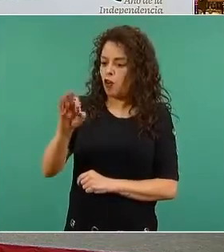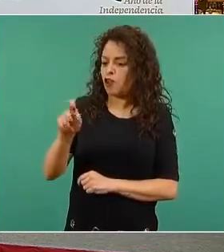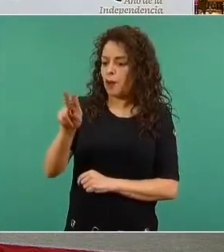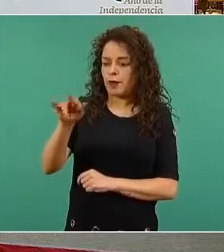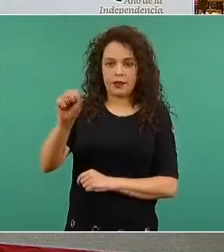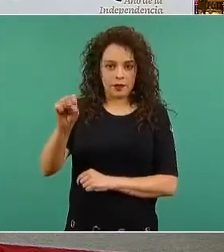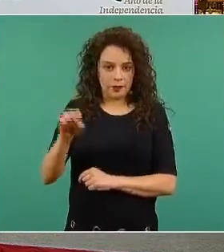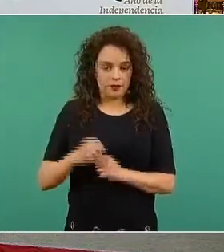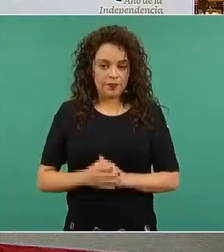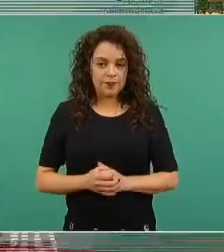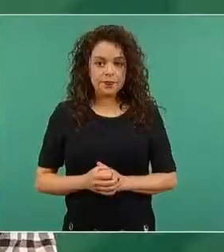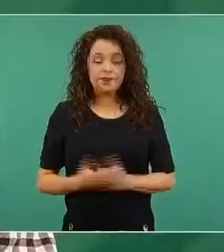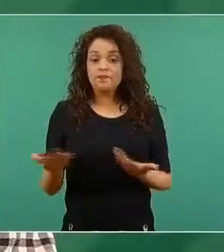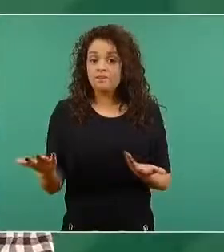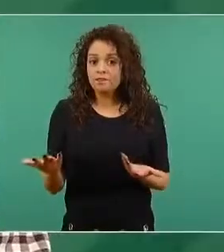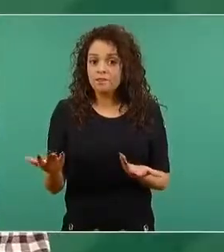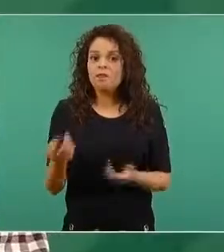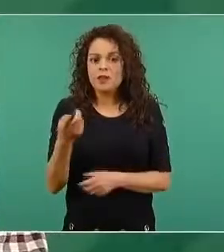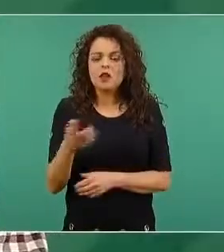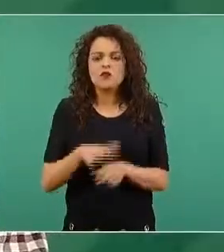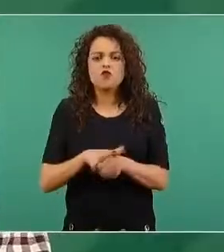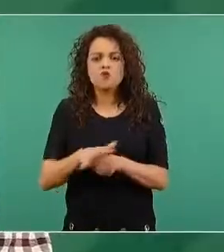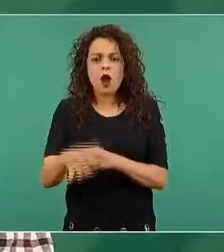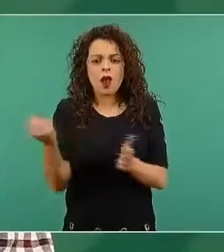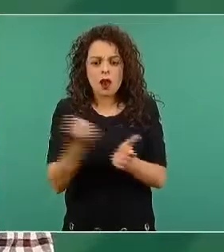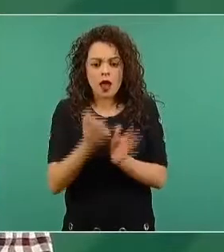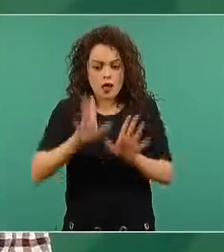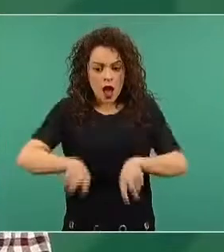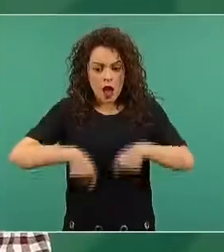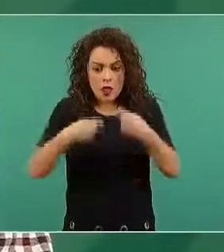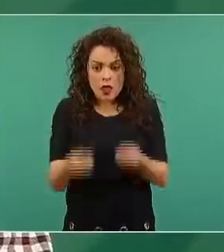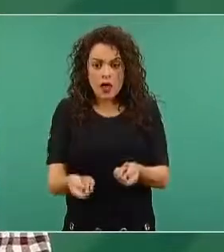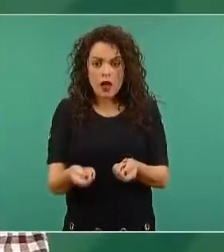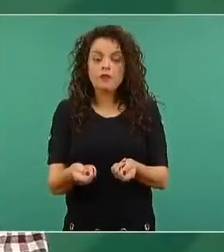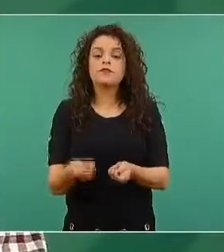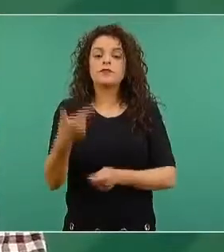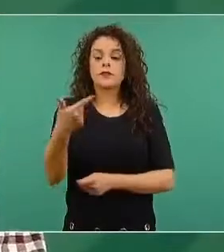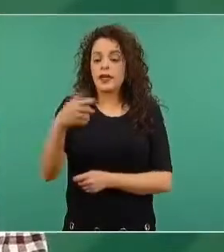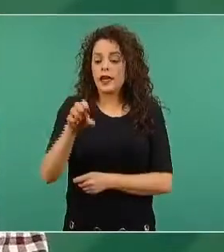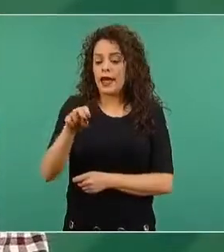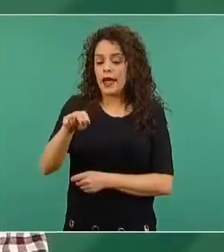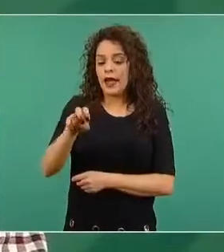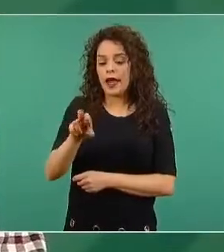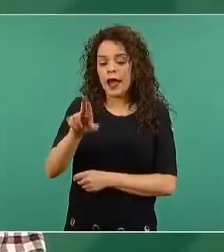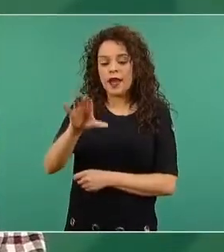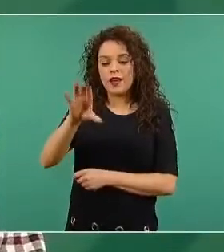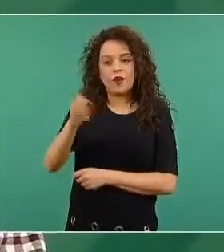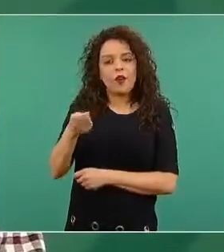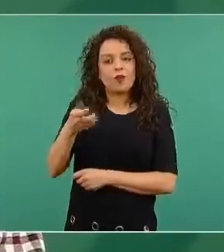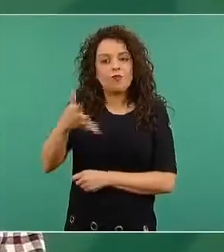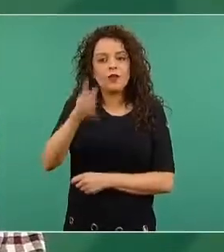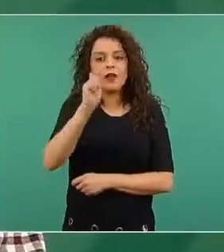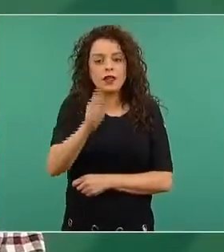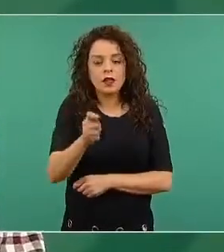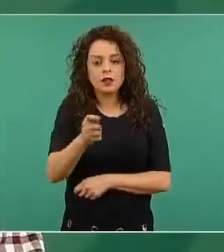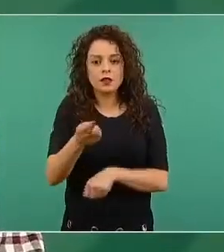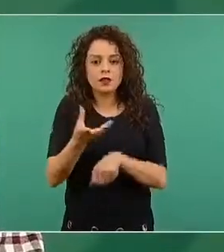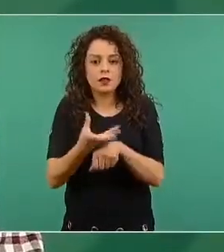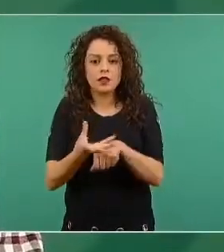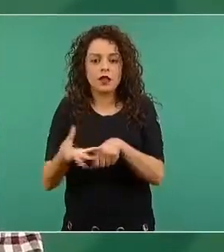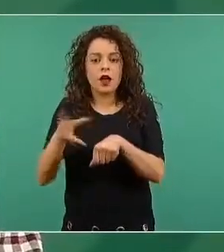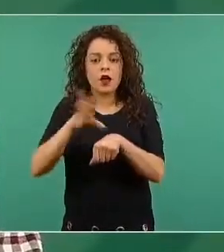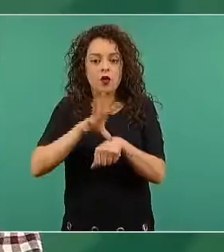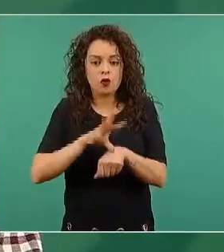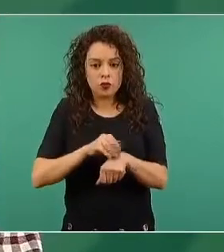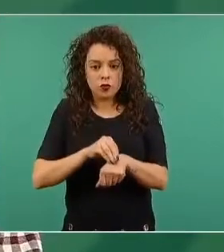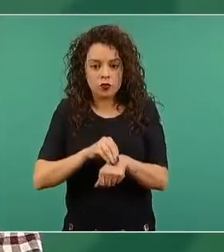Entonces, ¿cuál es la autorización que se ha dado? El término genérico es autorización de uso